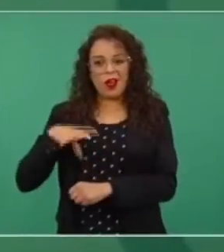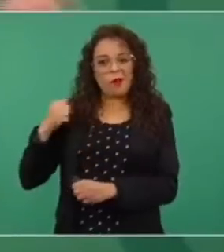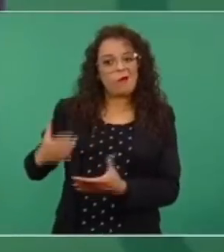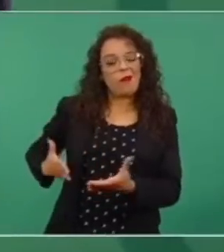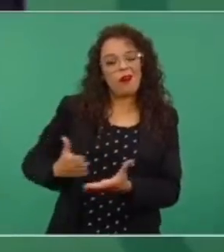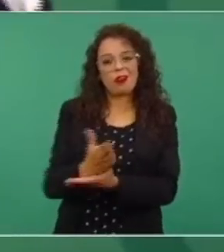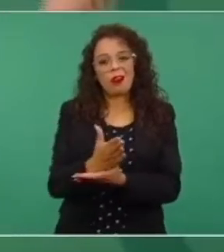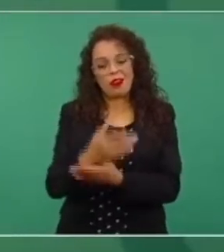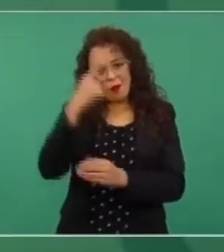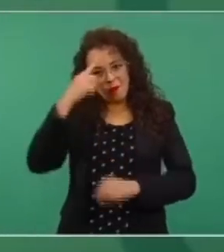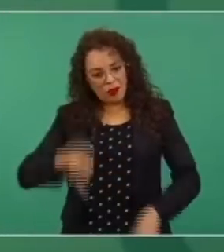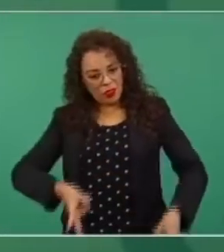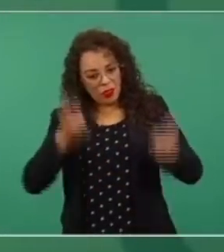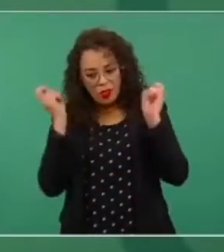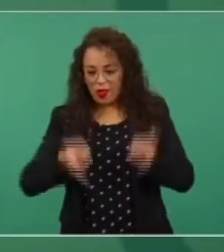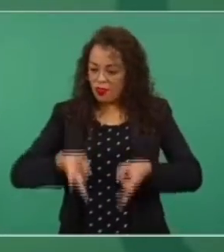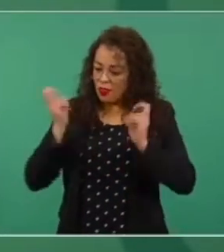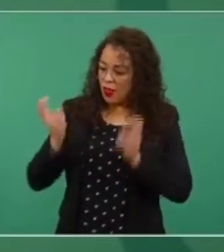para saquearnos.